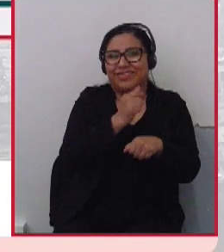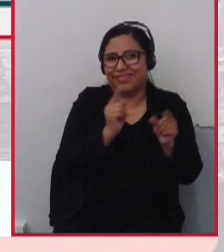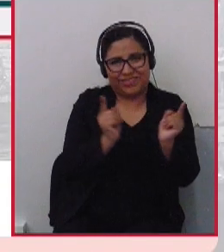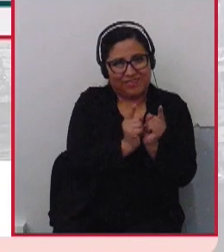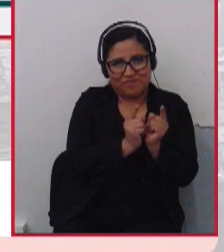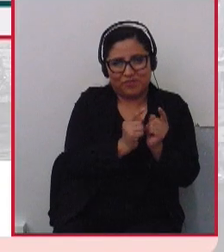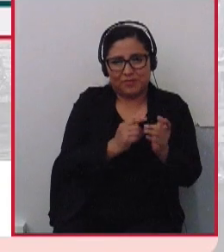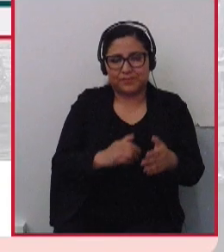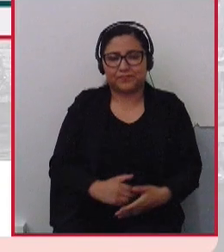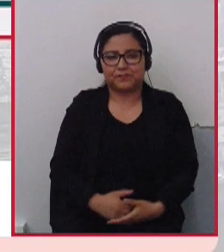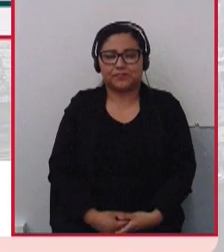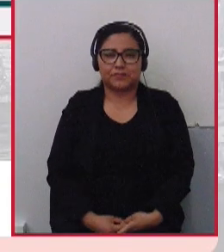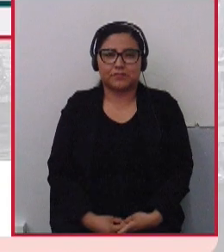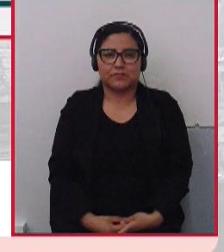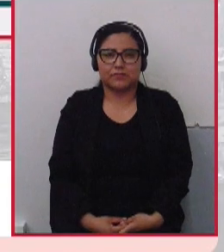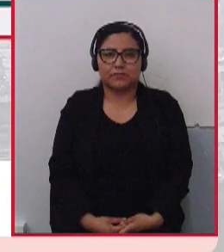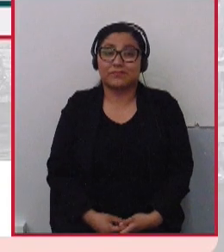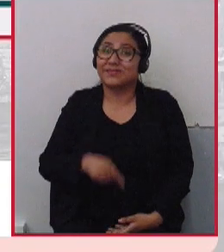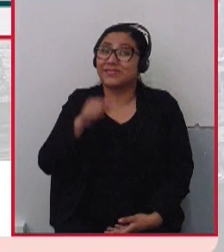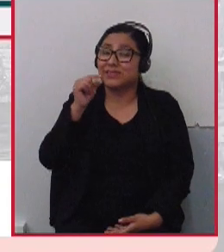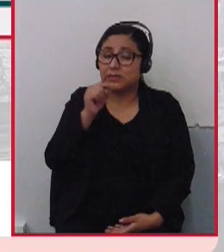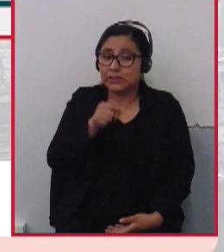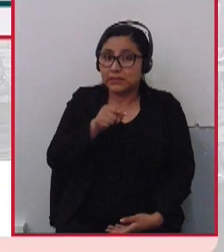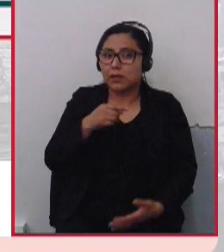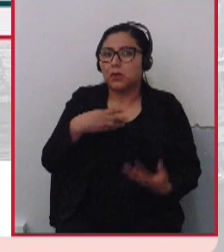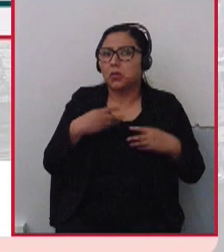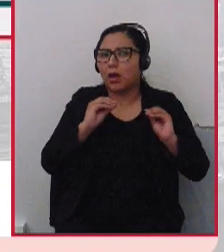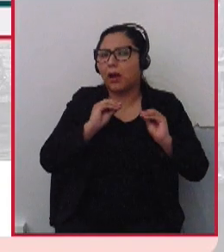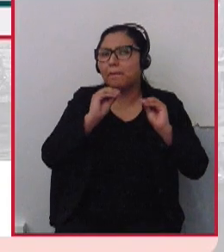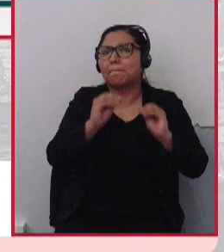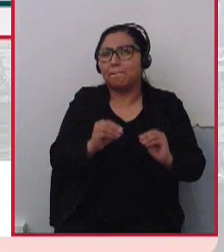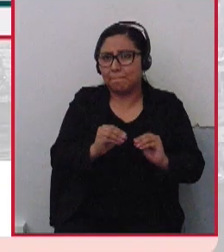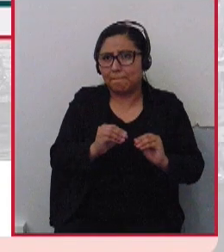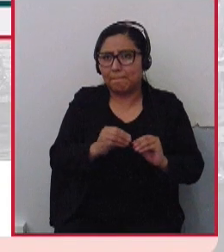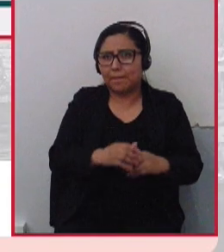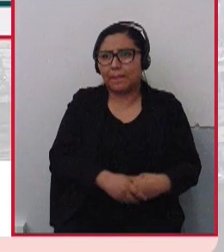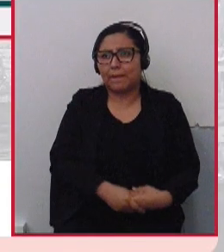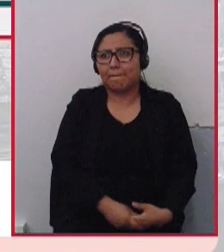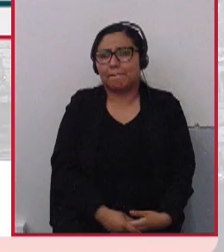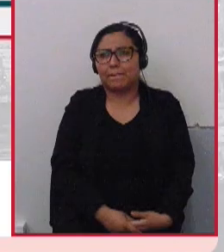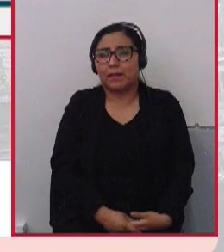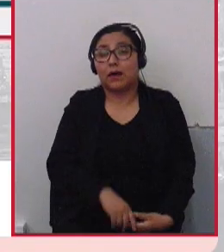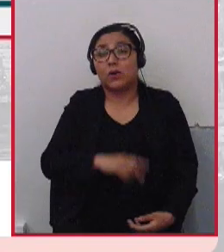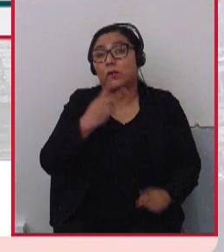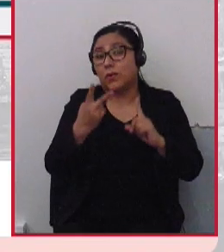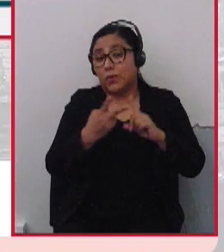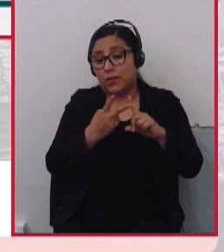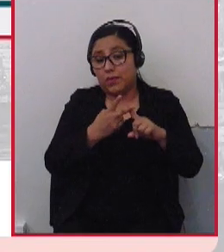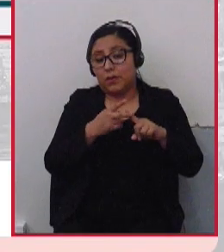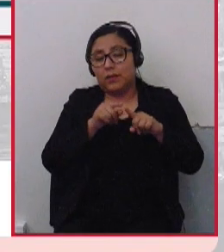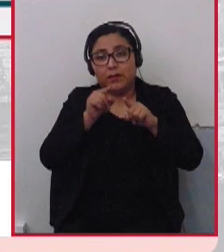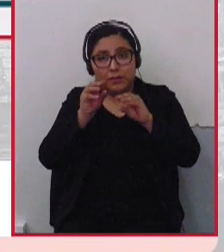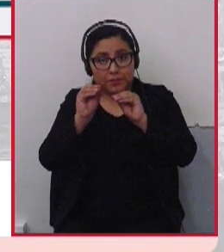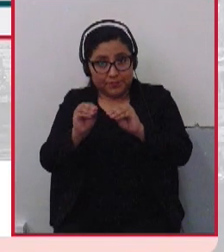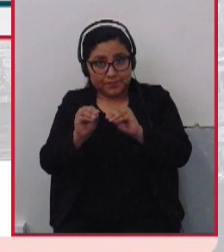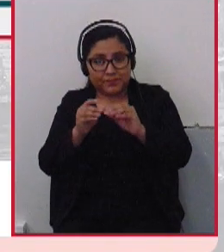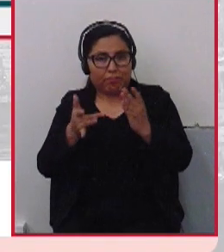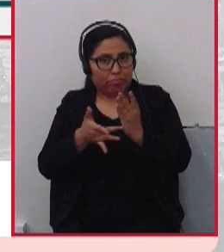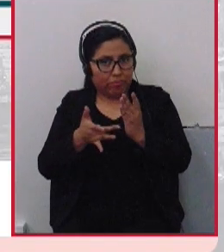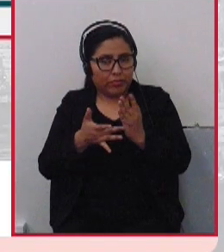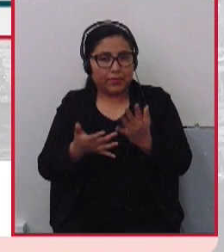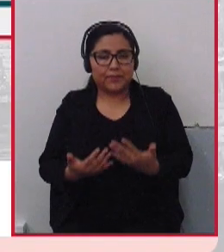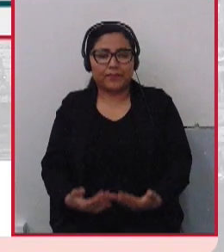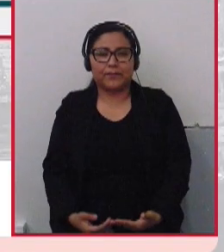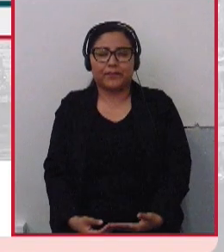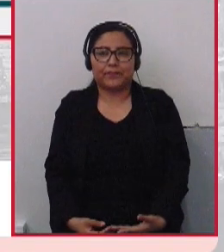Raffer. Esa es una aplicación. La otra aplicación es